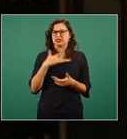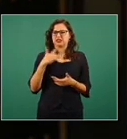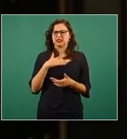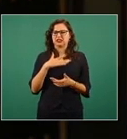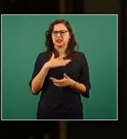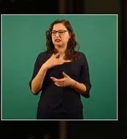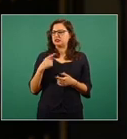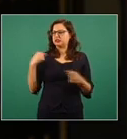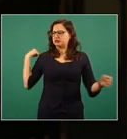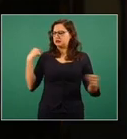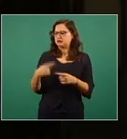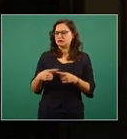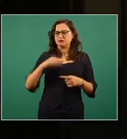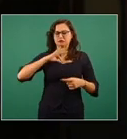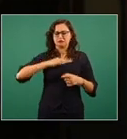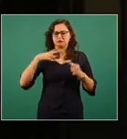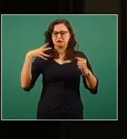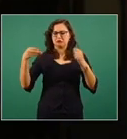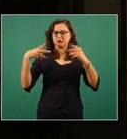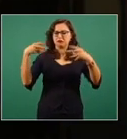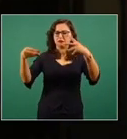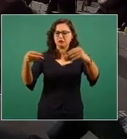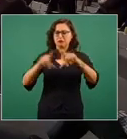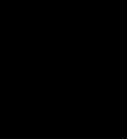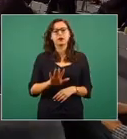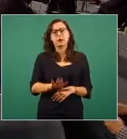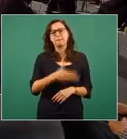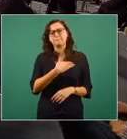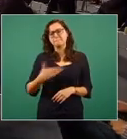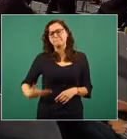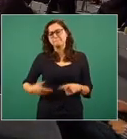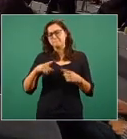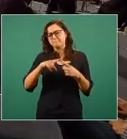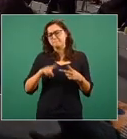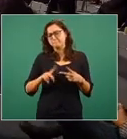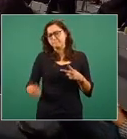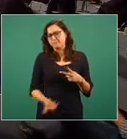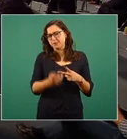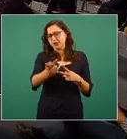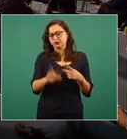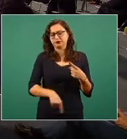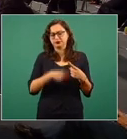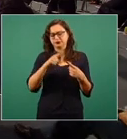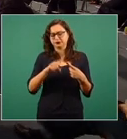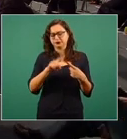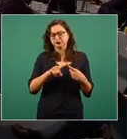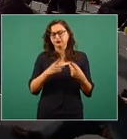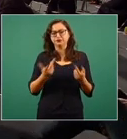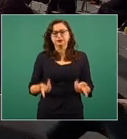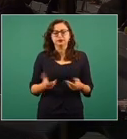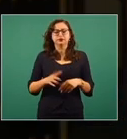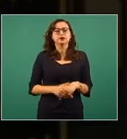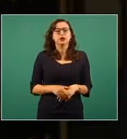Bueno, eso que ustedes han escuchado ha sido la respuesta épica de Andrés Manuel López Obrador a este jovencito y en